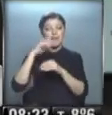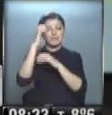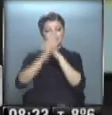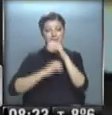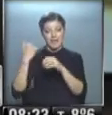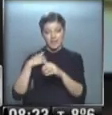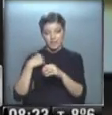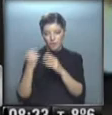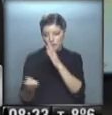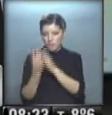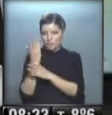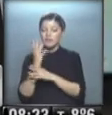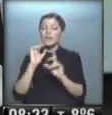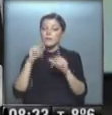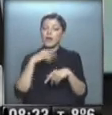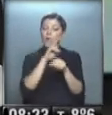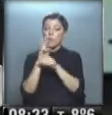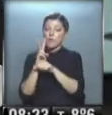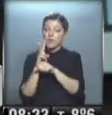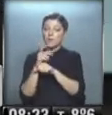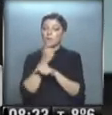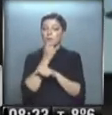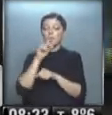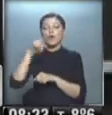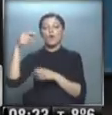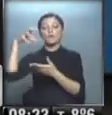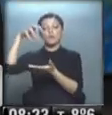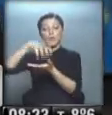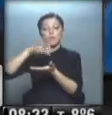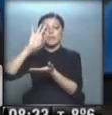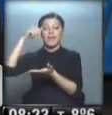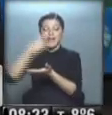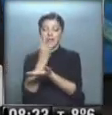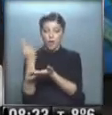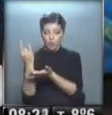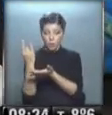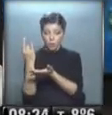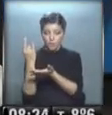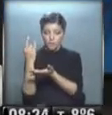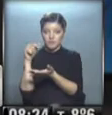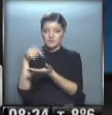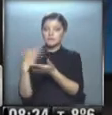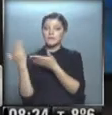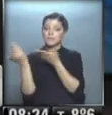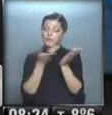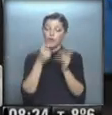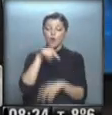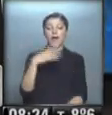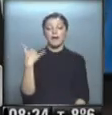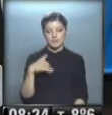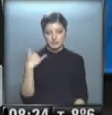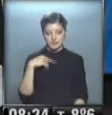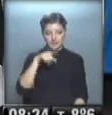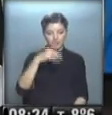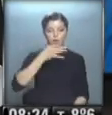defender las posiciones orbitales que la UIT, que es un organismo dependiente de la ONU, le asignó a la Argentina. En